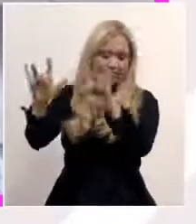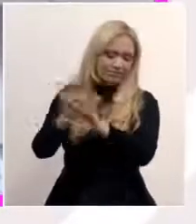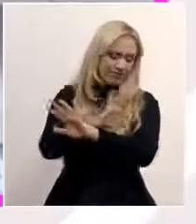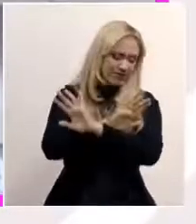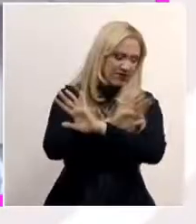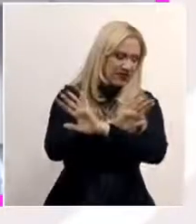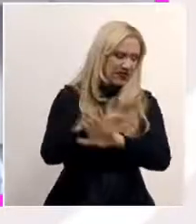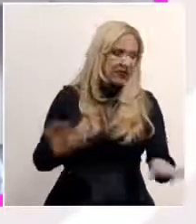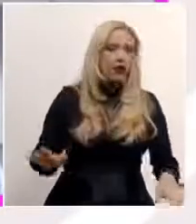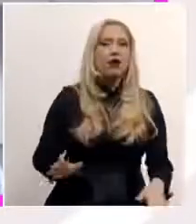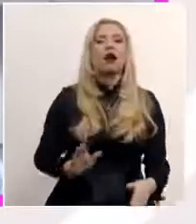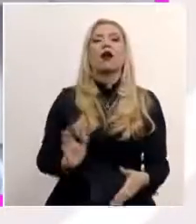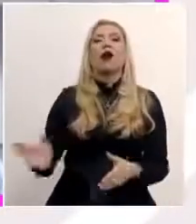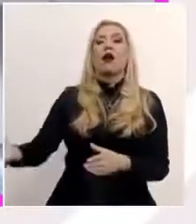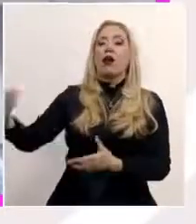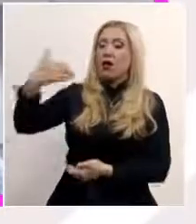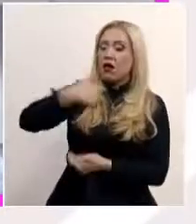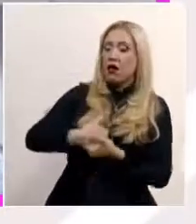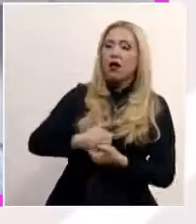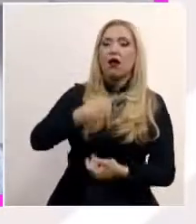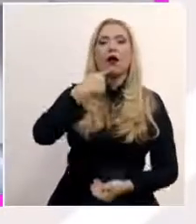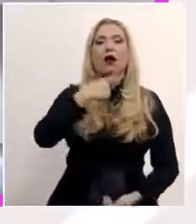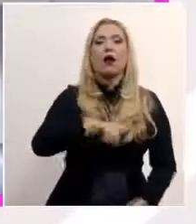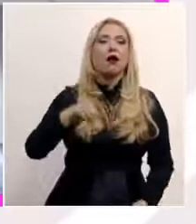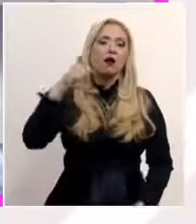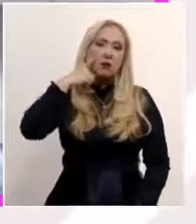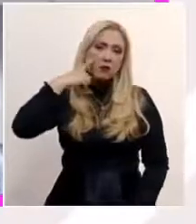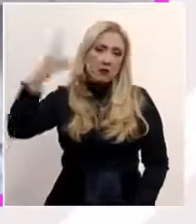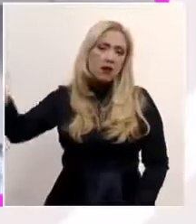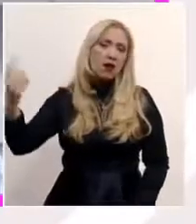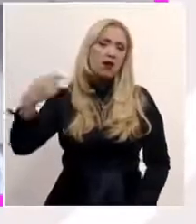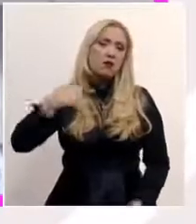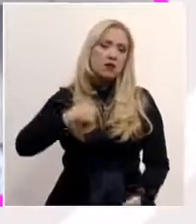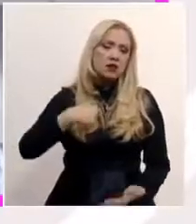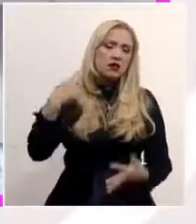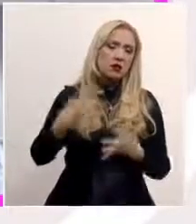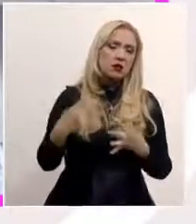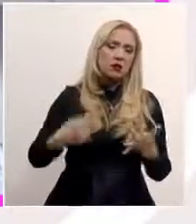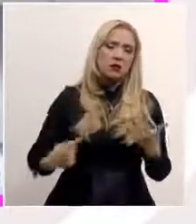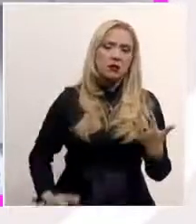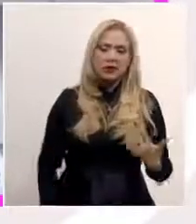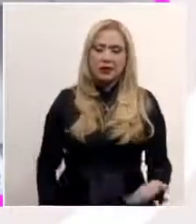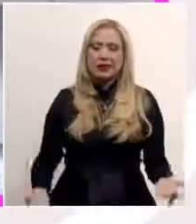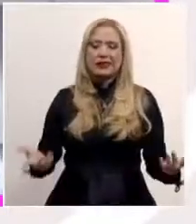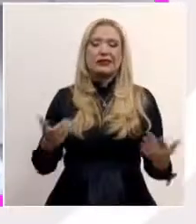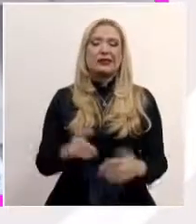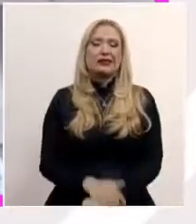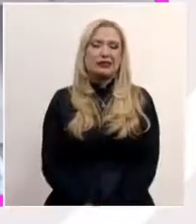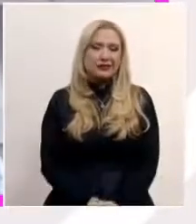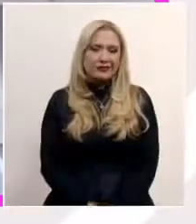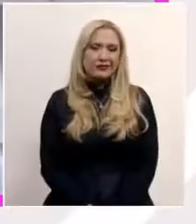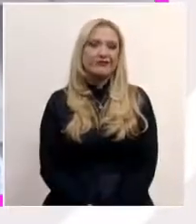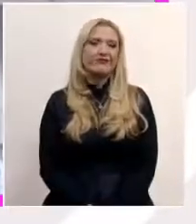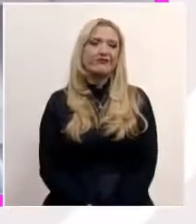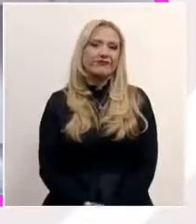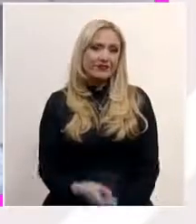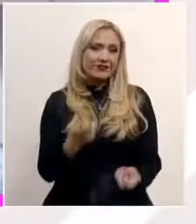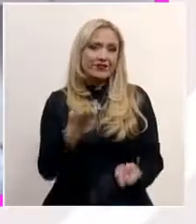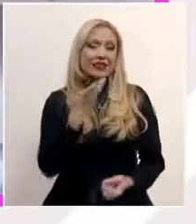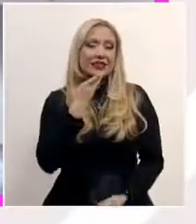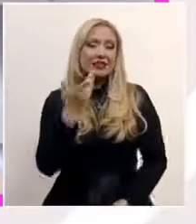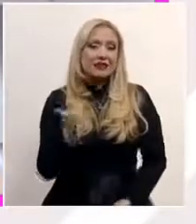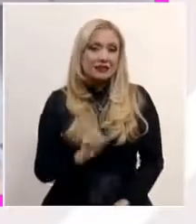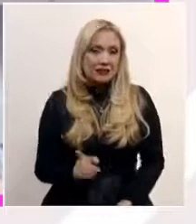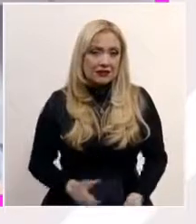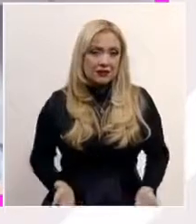se generan una serie de conductas que la intención es hacerla renunciar, ¿sí? Porque además,